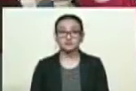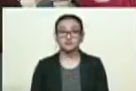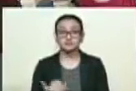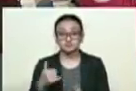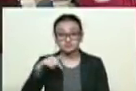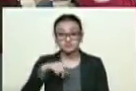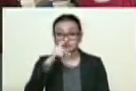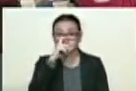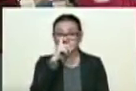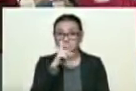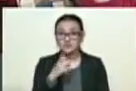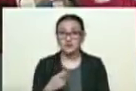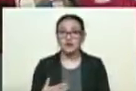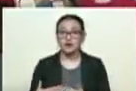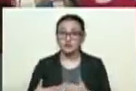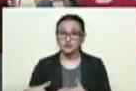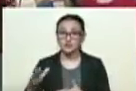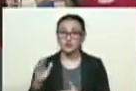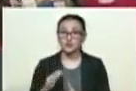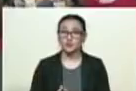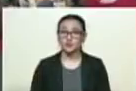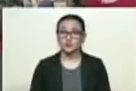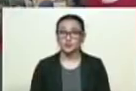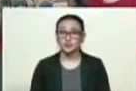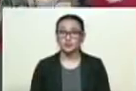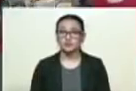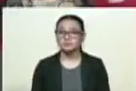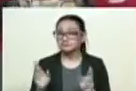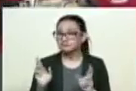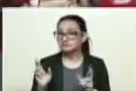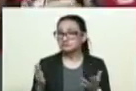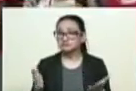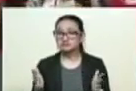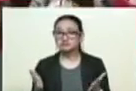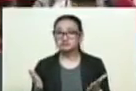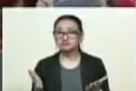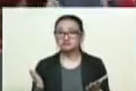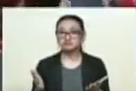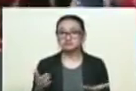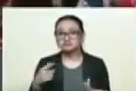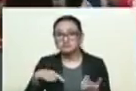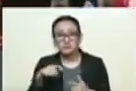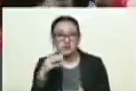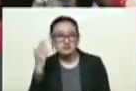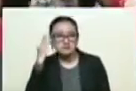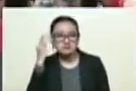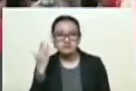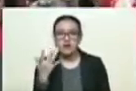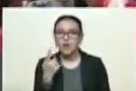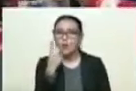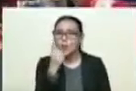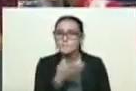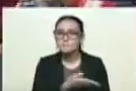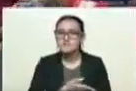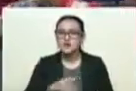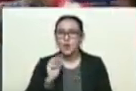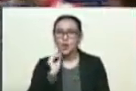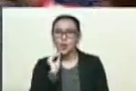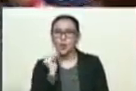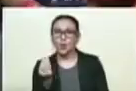este año solamente vamos a llegar, para que ustedes vean, a 1 millón de